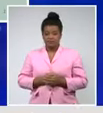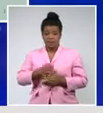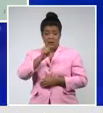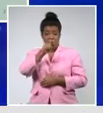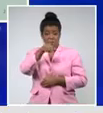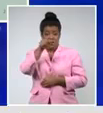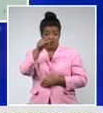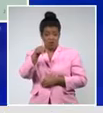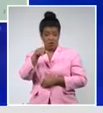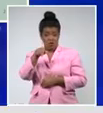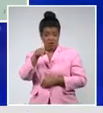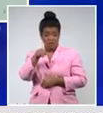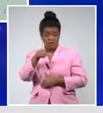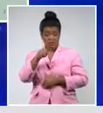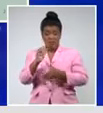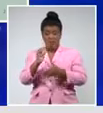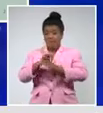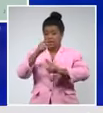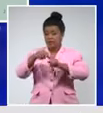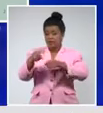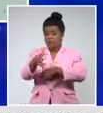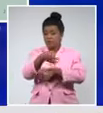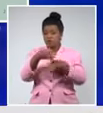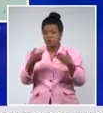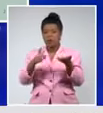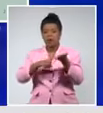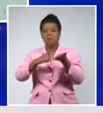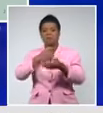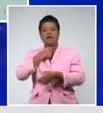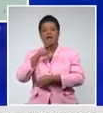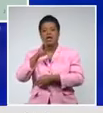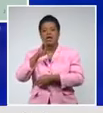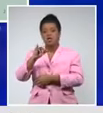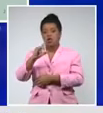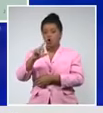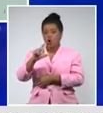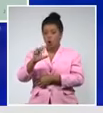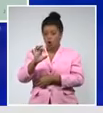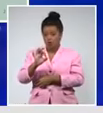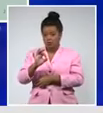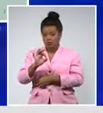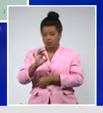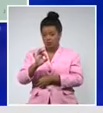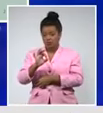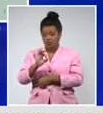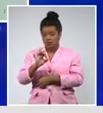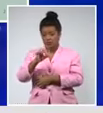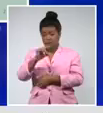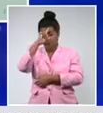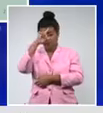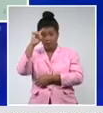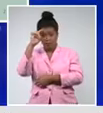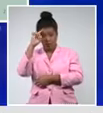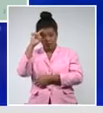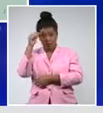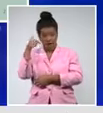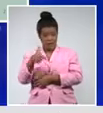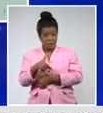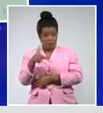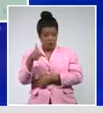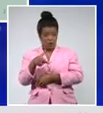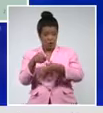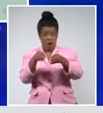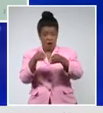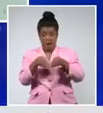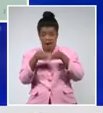municipio Perico, el de Santi Espíritu del municipio Jatibonico y el de Granma del